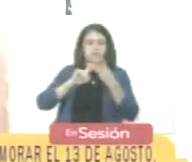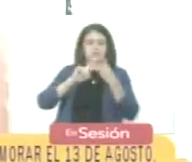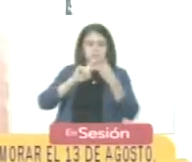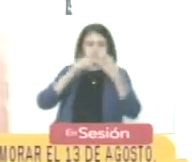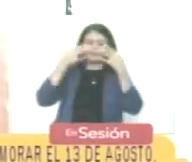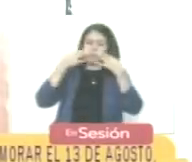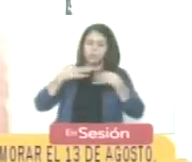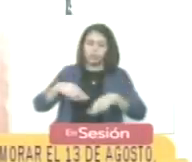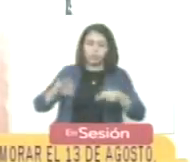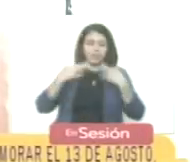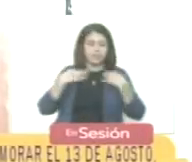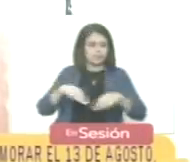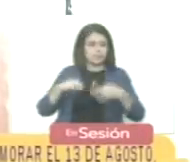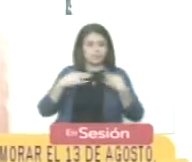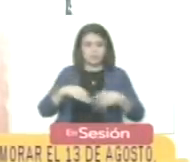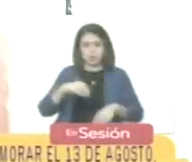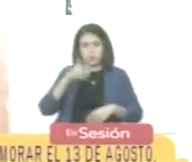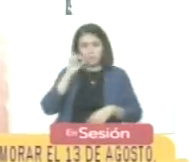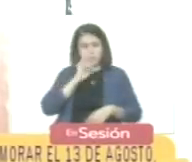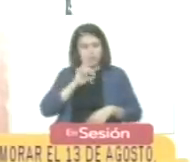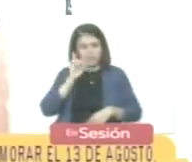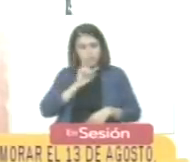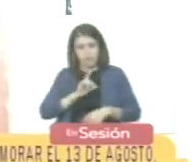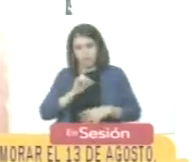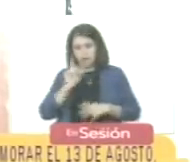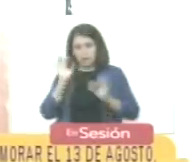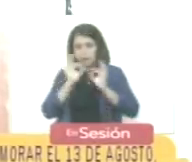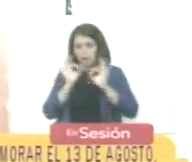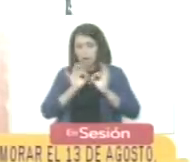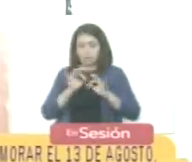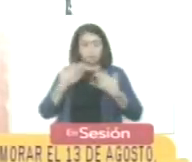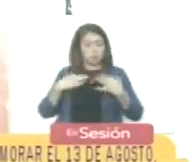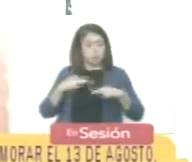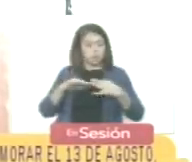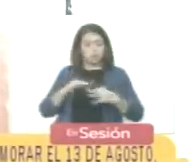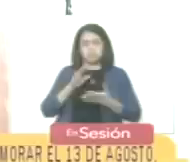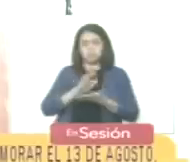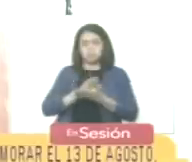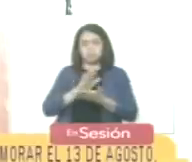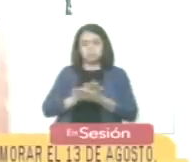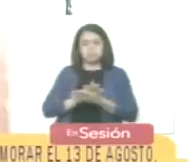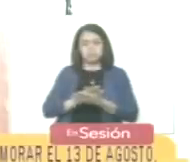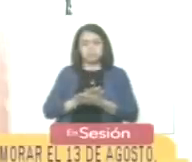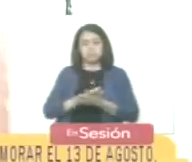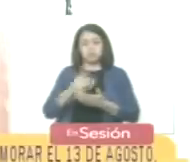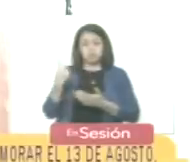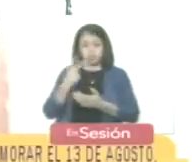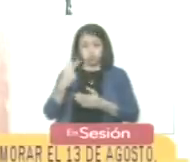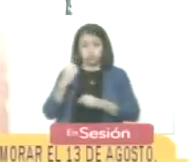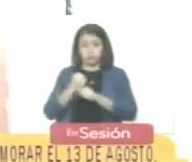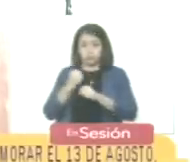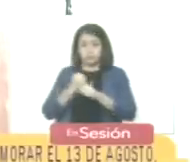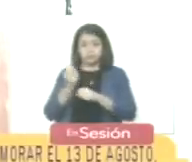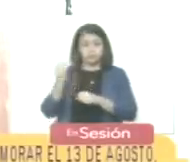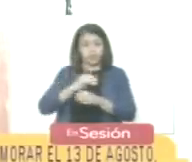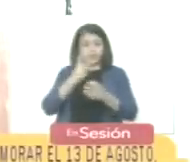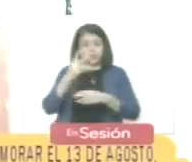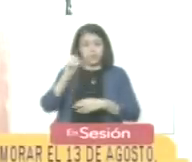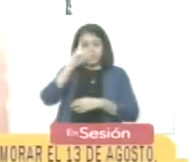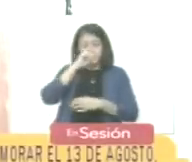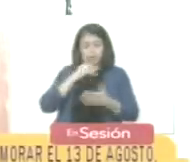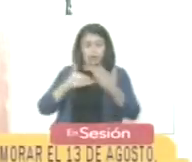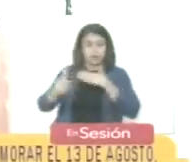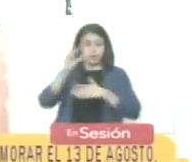honestidad, un hombre con quien me tocó trabajar durante más de 20 años y donde puedo dar con